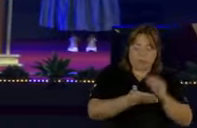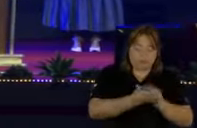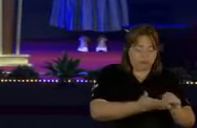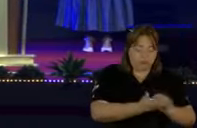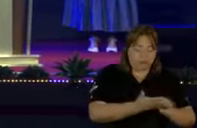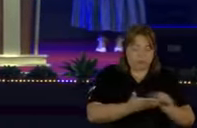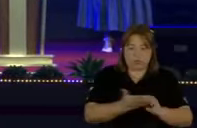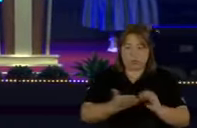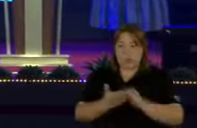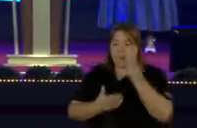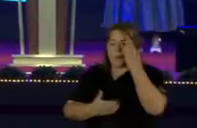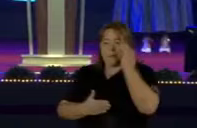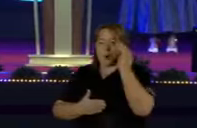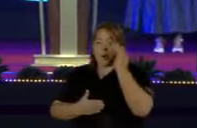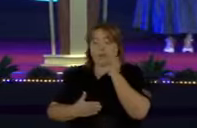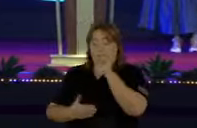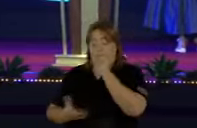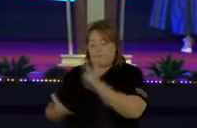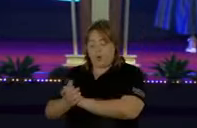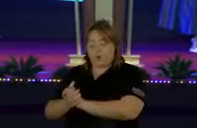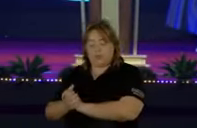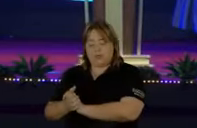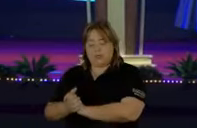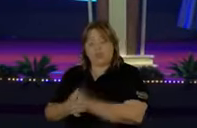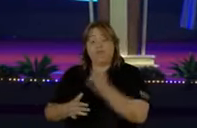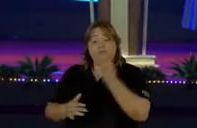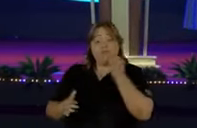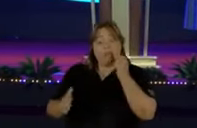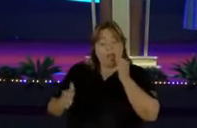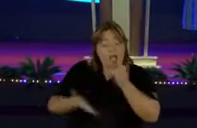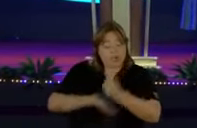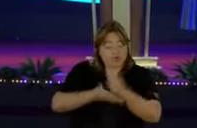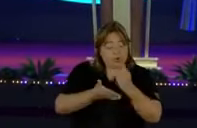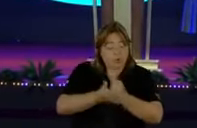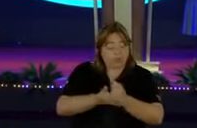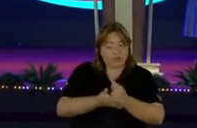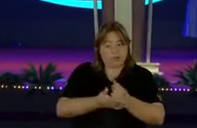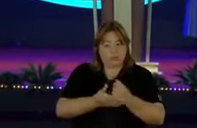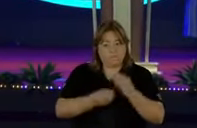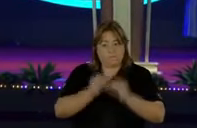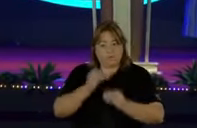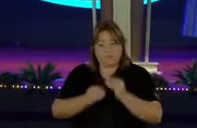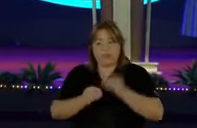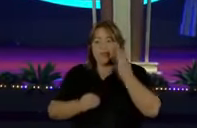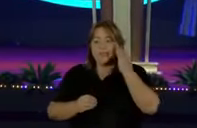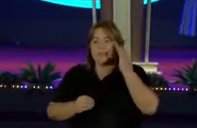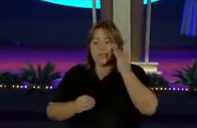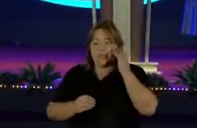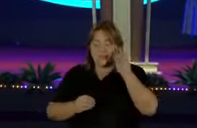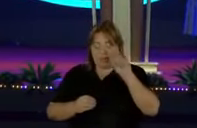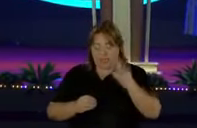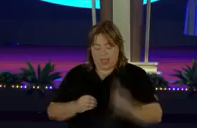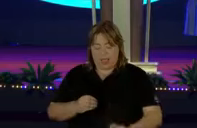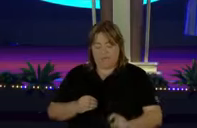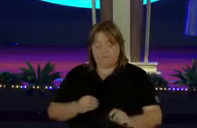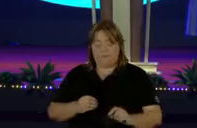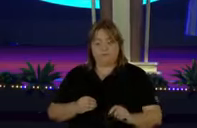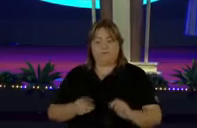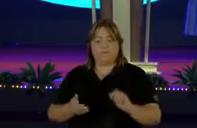corrige todas las palabras que yo digo y todas las que escribo, ya sabe que tiene taller conmigo. Así